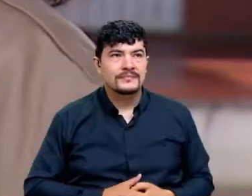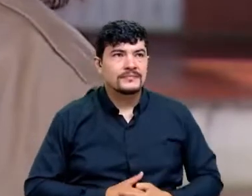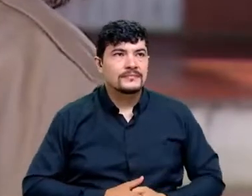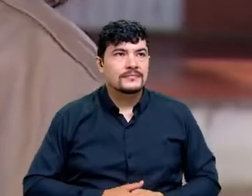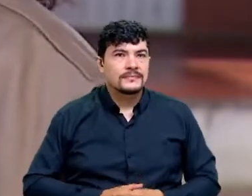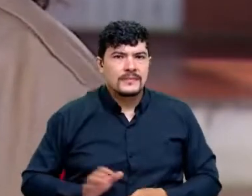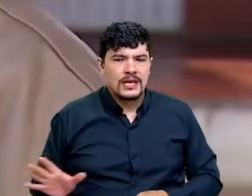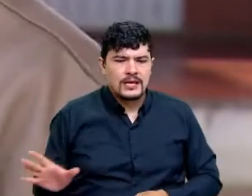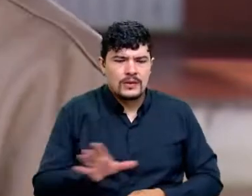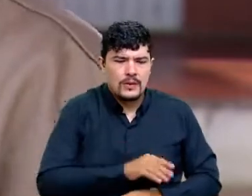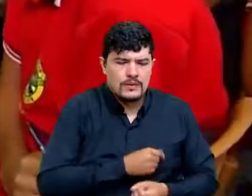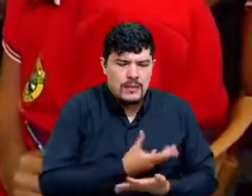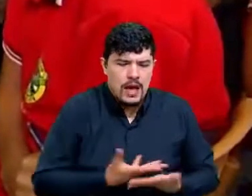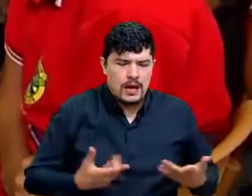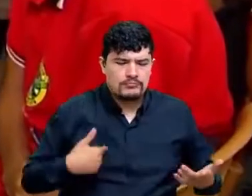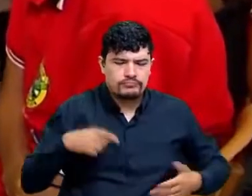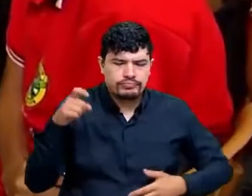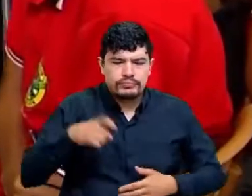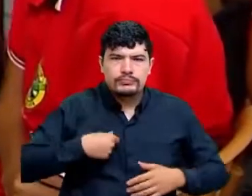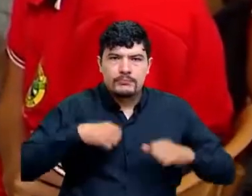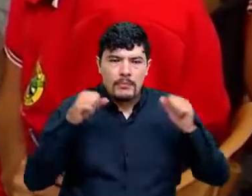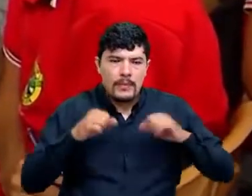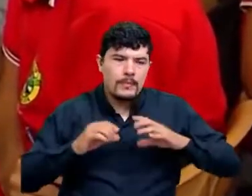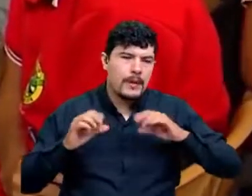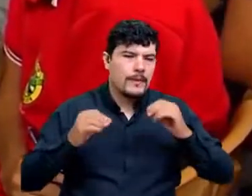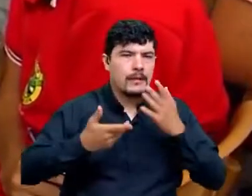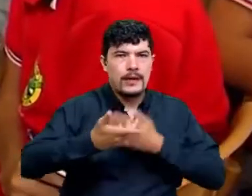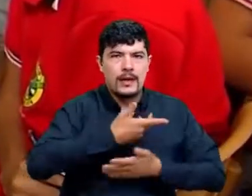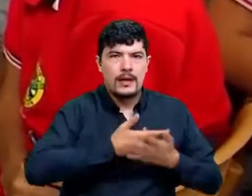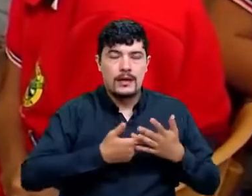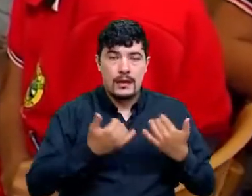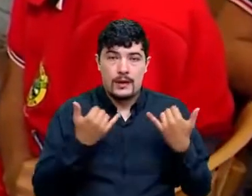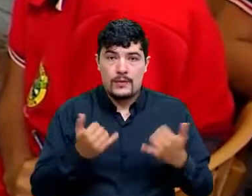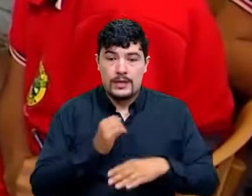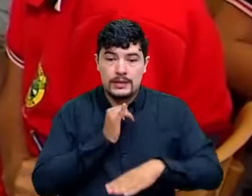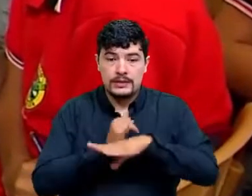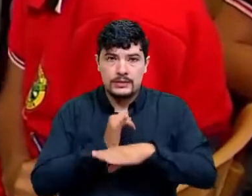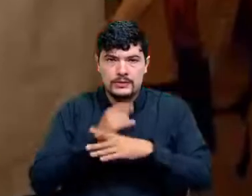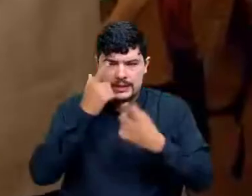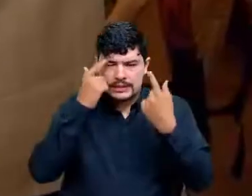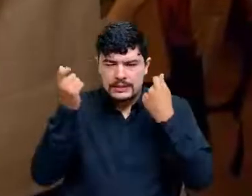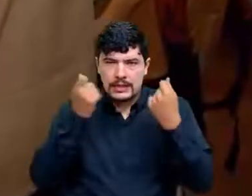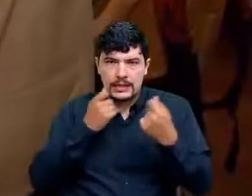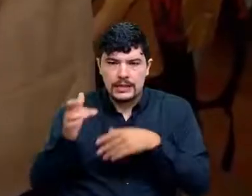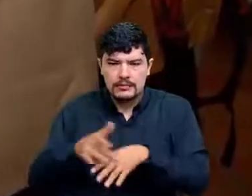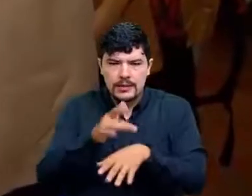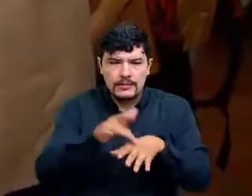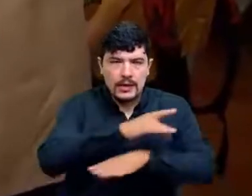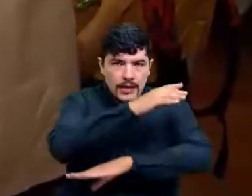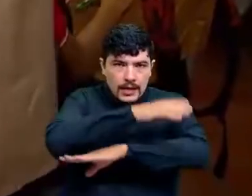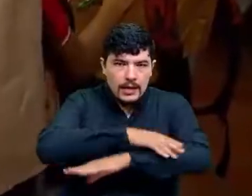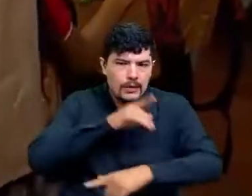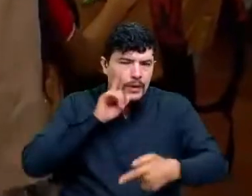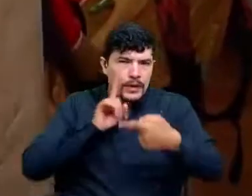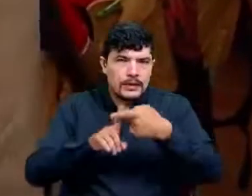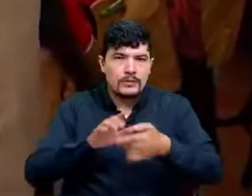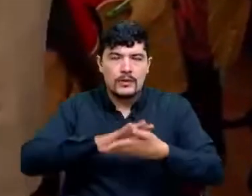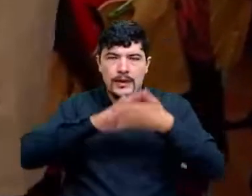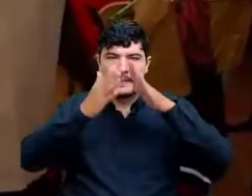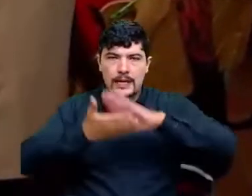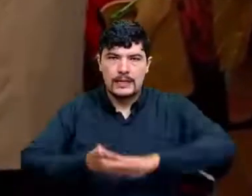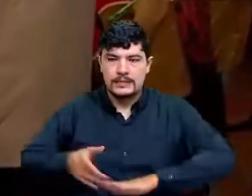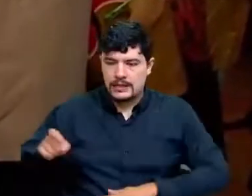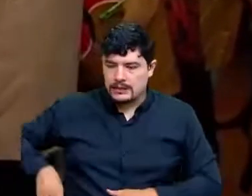puedo aconsejar y todo. En la institución educativa se continúan adelantando estrategias de sana convivencia para la paz escolar.